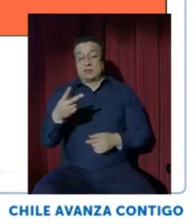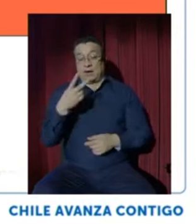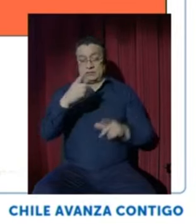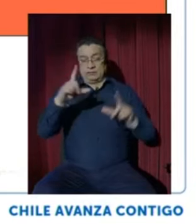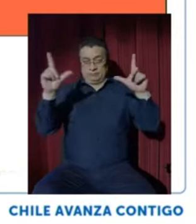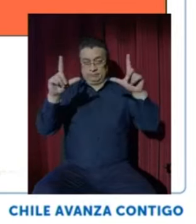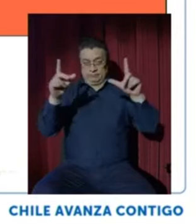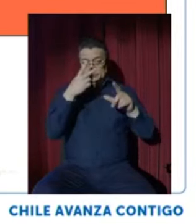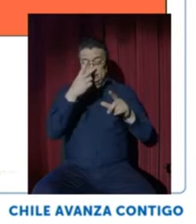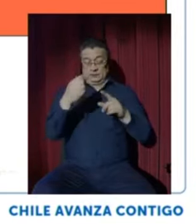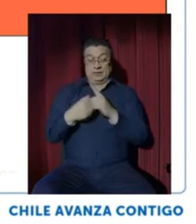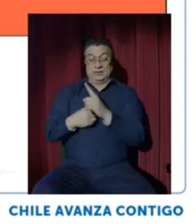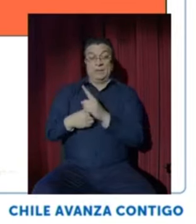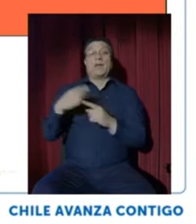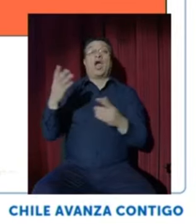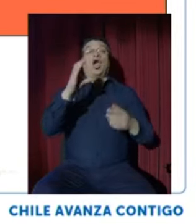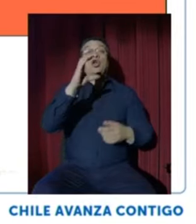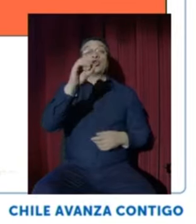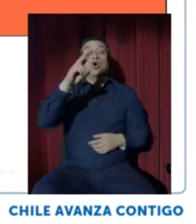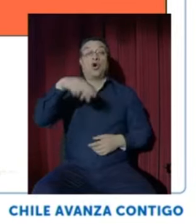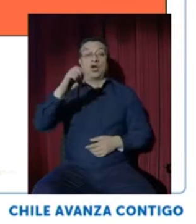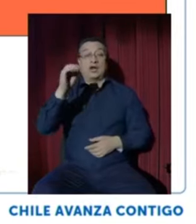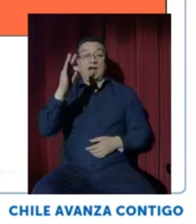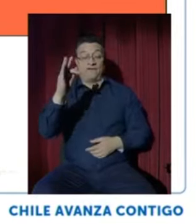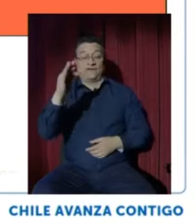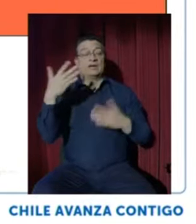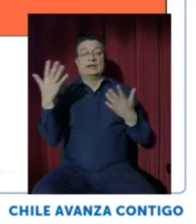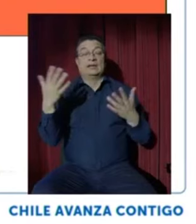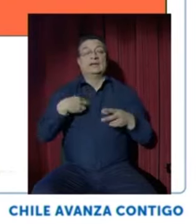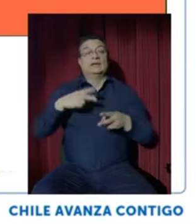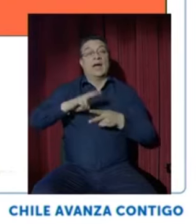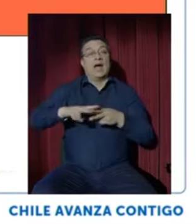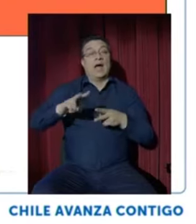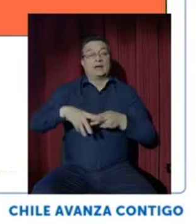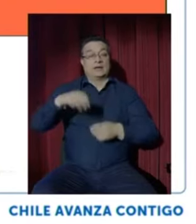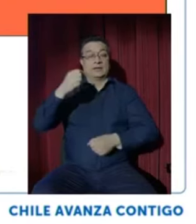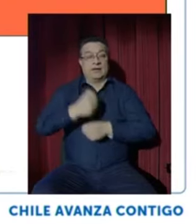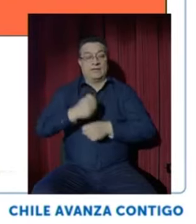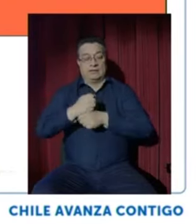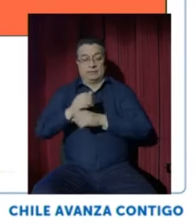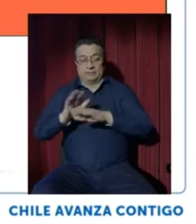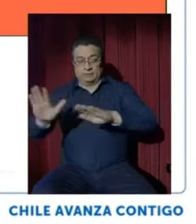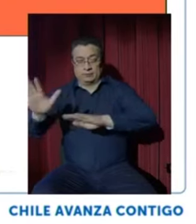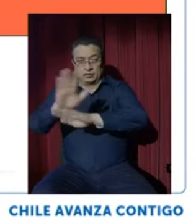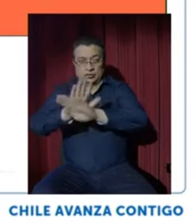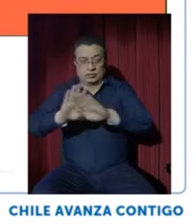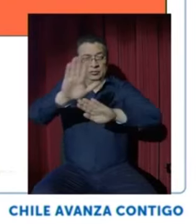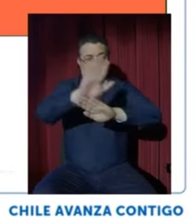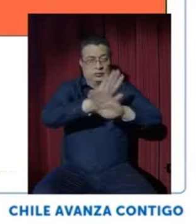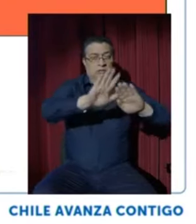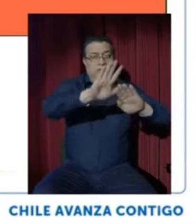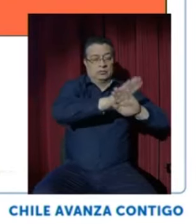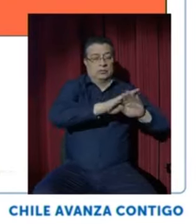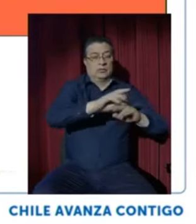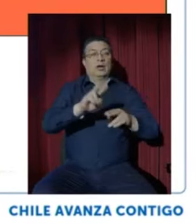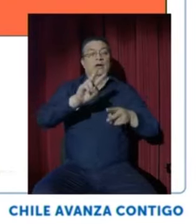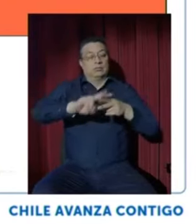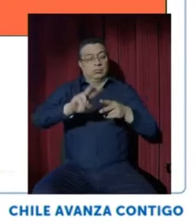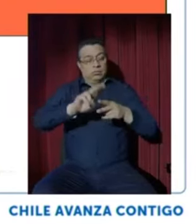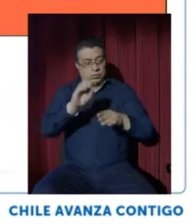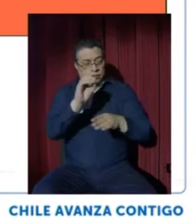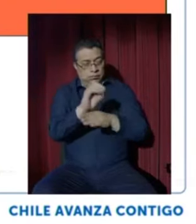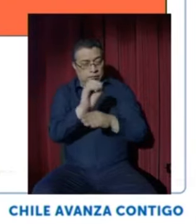porque conaf realiza básicamente labores de protección eh restauración y